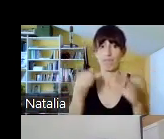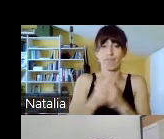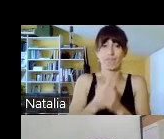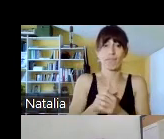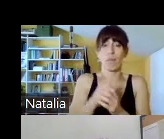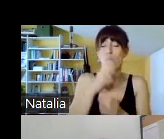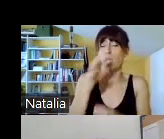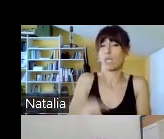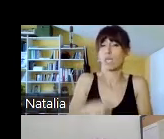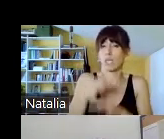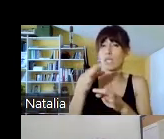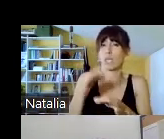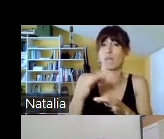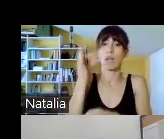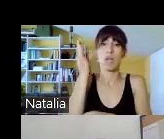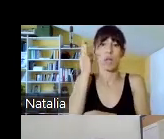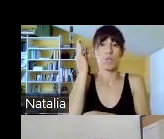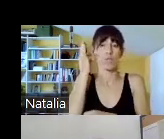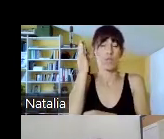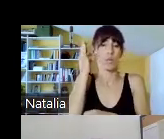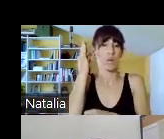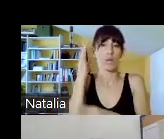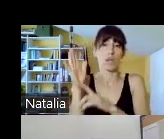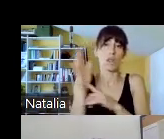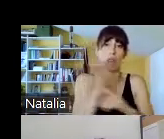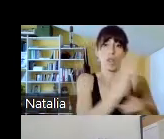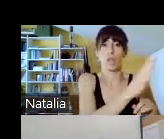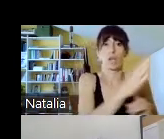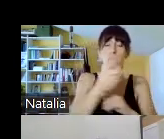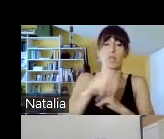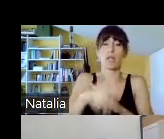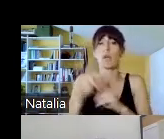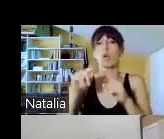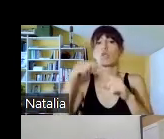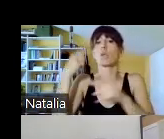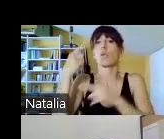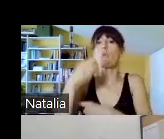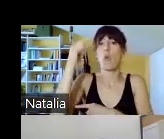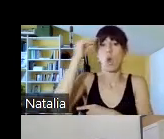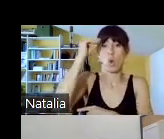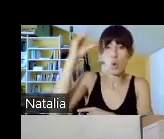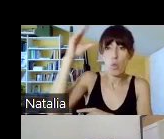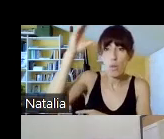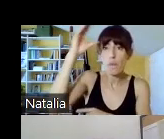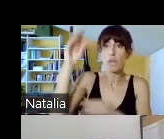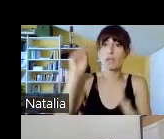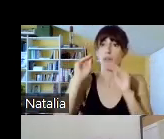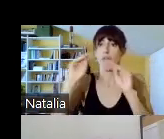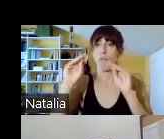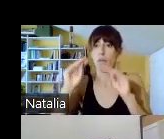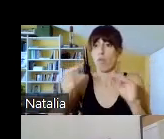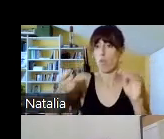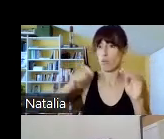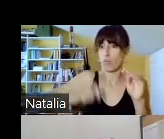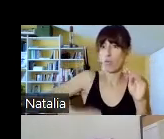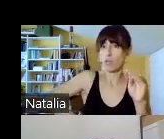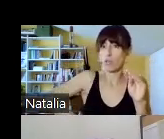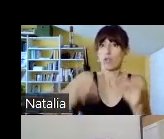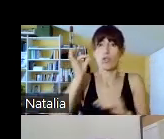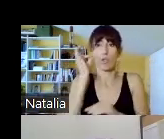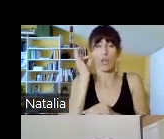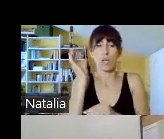a las mujeres y a sus especificidades, y en consecuencia tanto el conocimiento como la formación de los profesionales y las